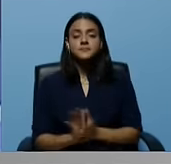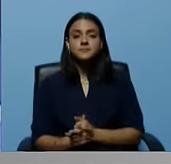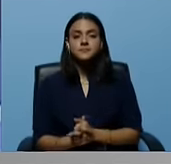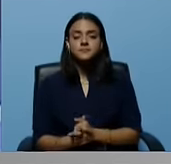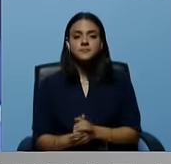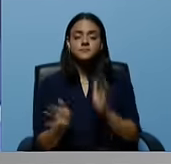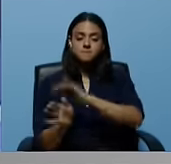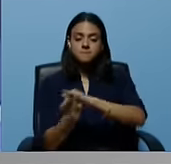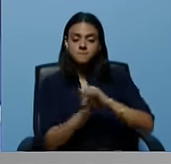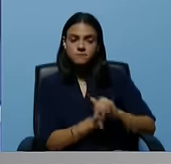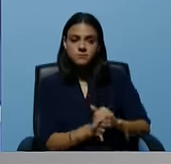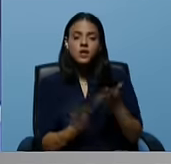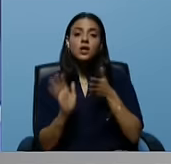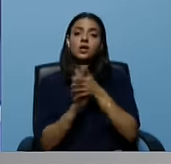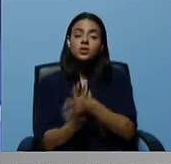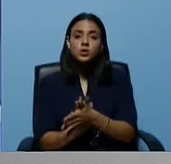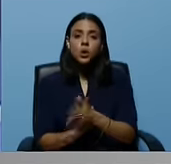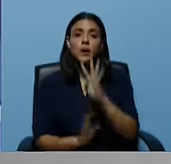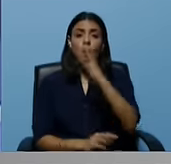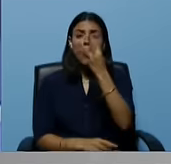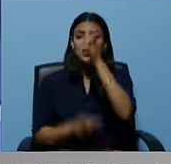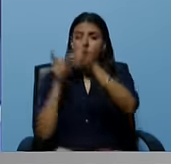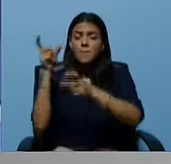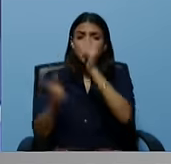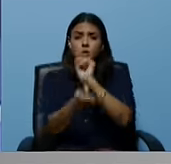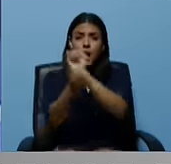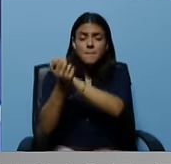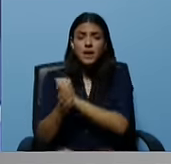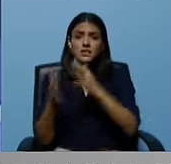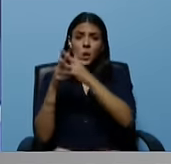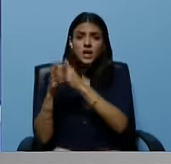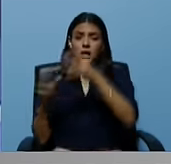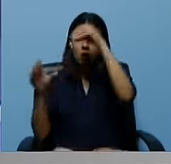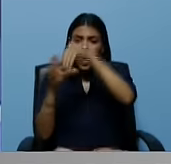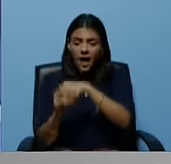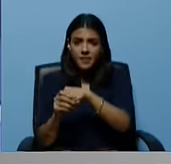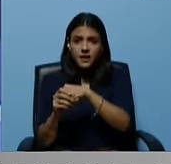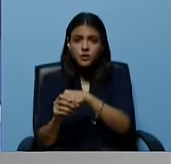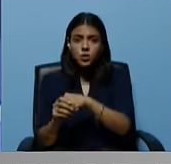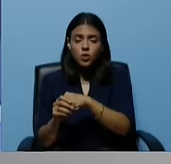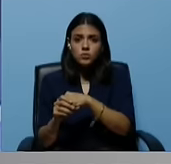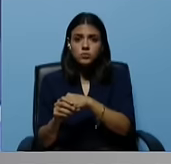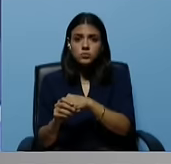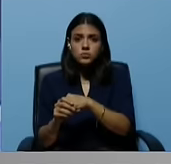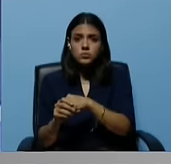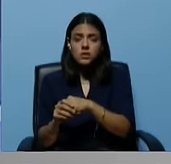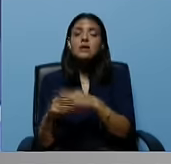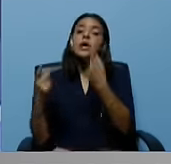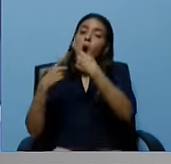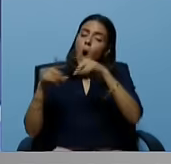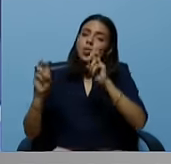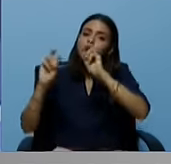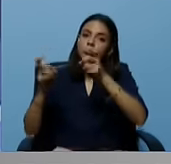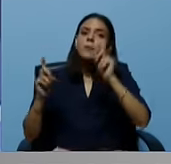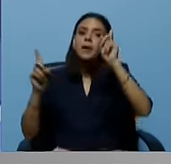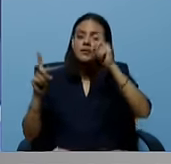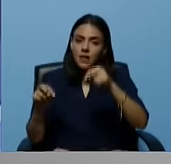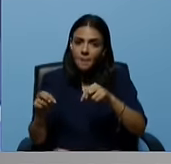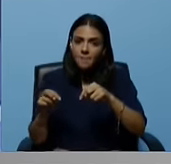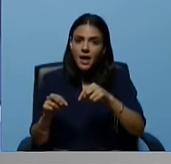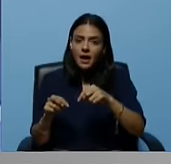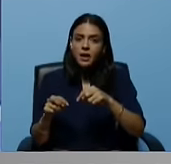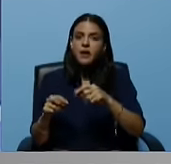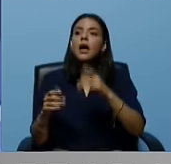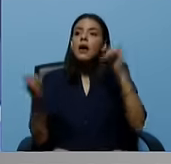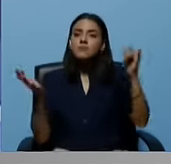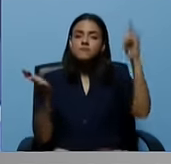Sobre no solamente las cuatro personas estadounidenses detenidas, sino otros viajeros,